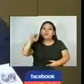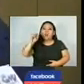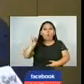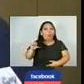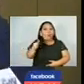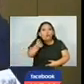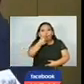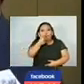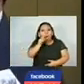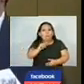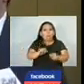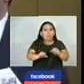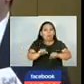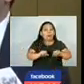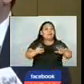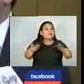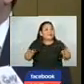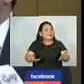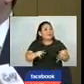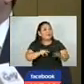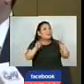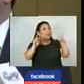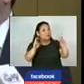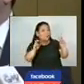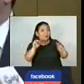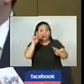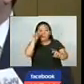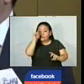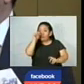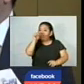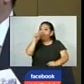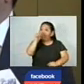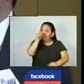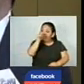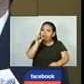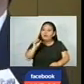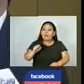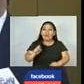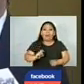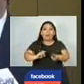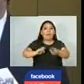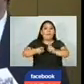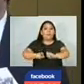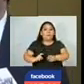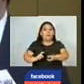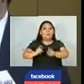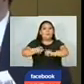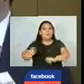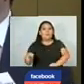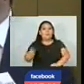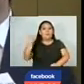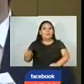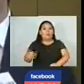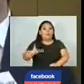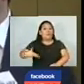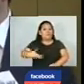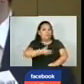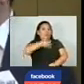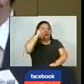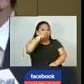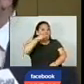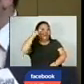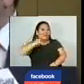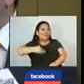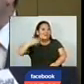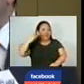opioides sintéticos. Entonces el tema de drogas va evolucionando, y como país tenemos que ir